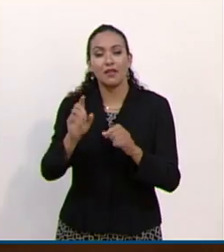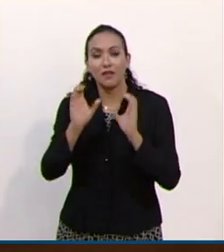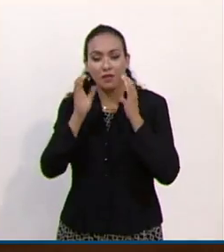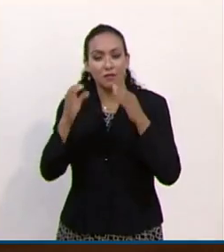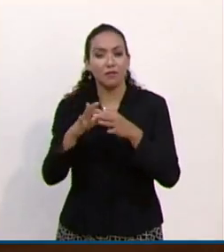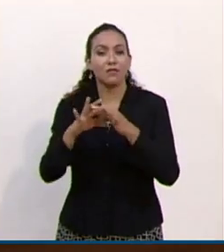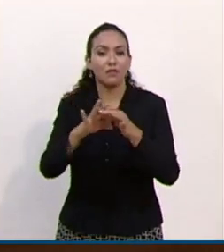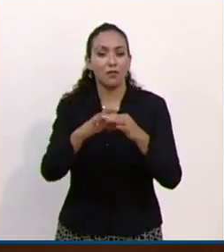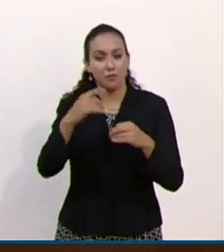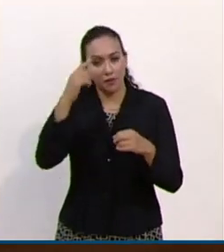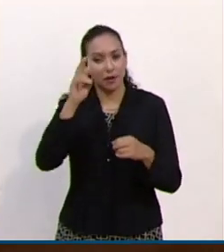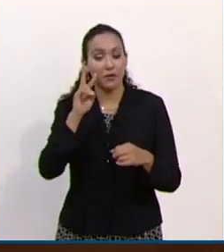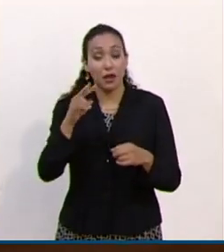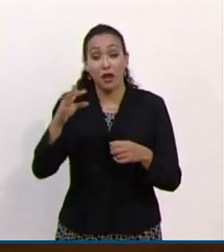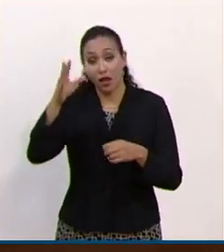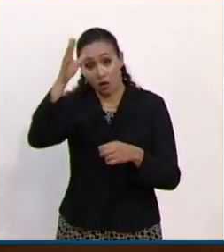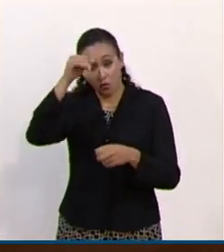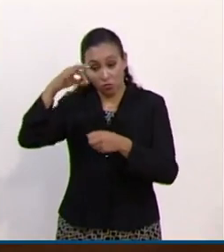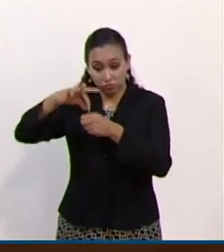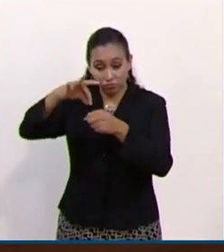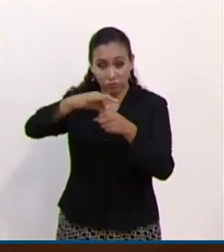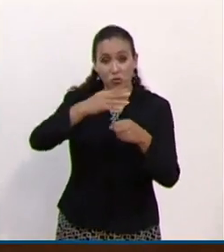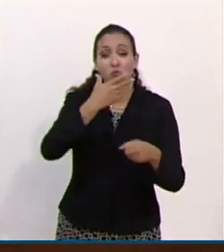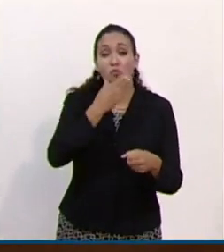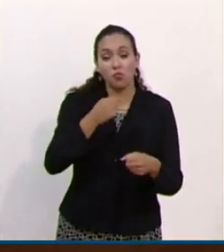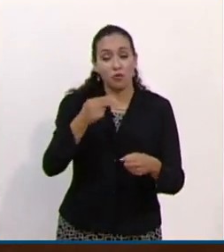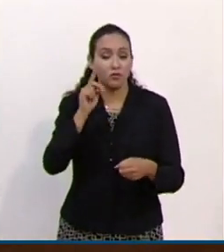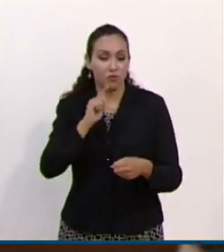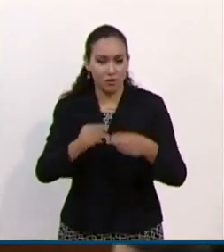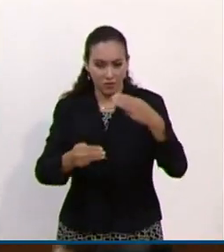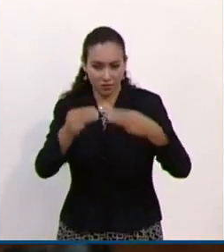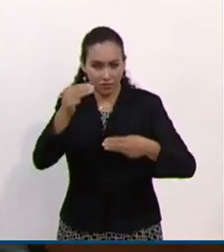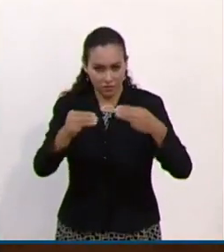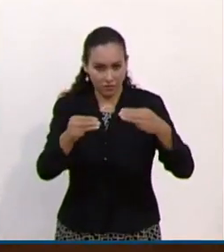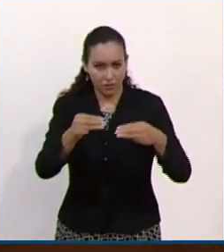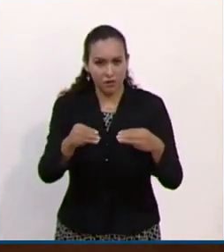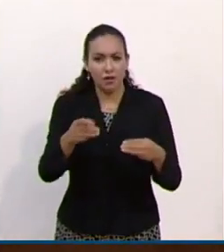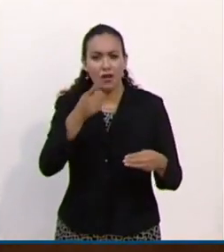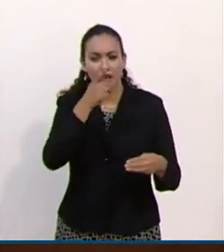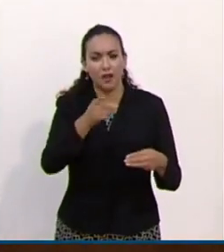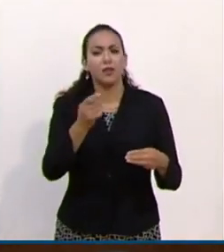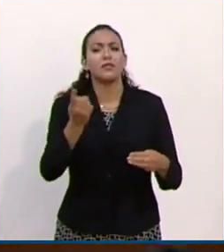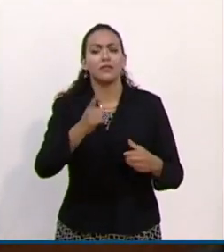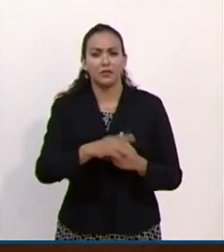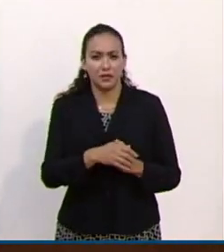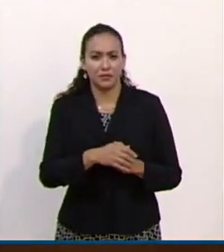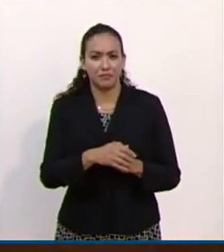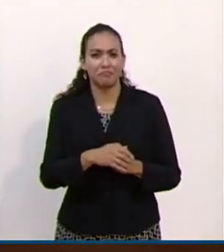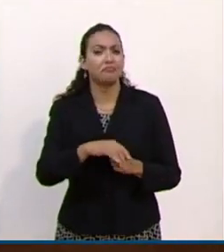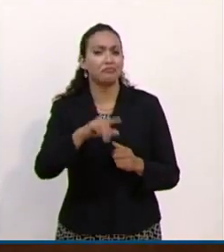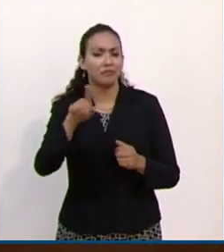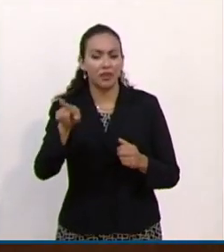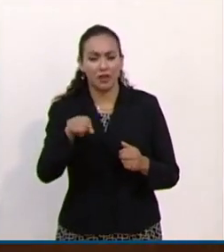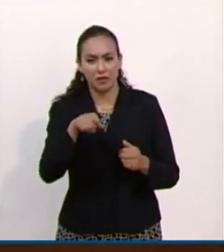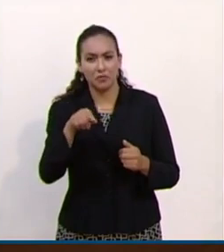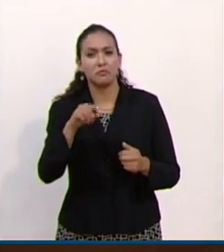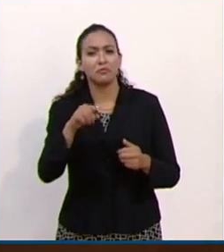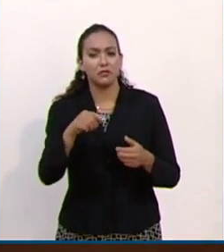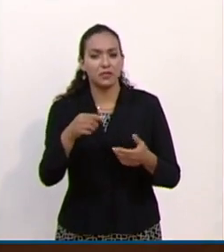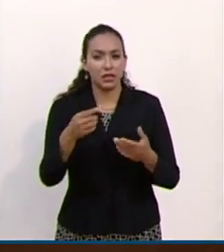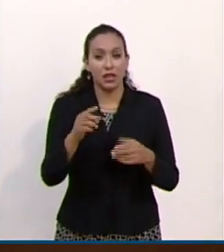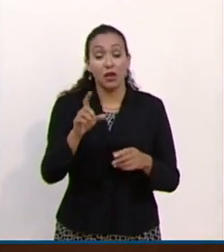Unión. Por unanimidad, las y los magistrados de la Sala Superior determinaron que con dicha resolución se evita